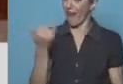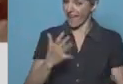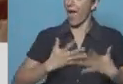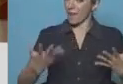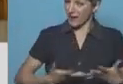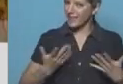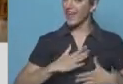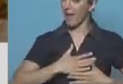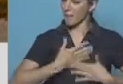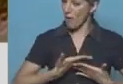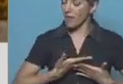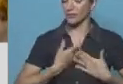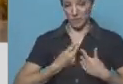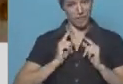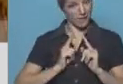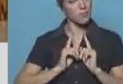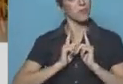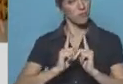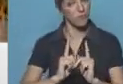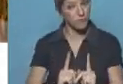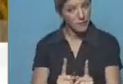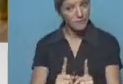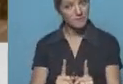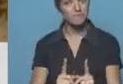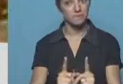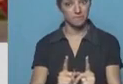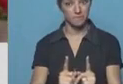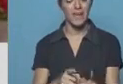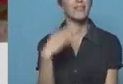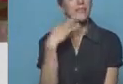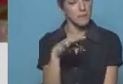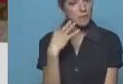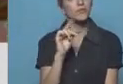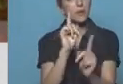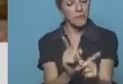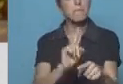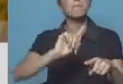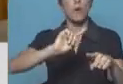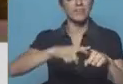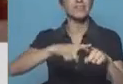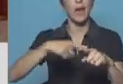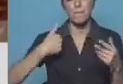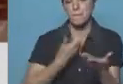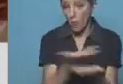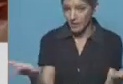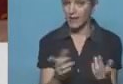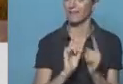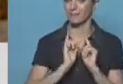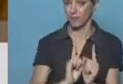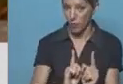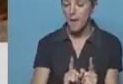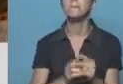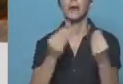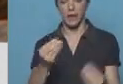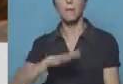Entonces, para tener y seguir teniendo tanto amor y tanta alegría, hay que seguir teniendo políticas públicas que hagan del ciudadano y